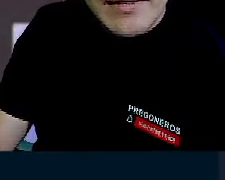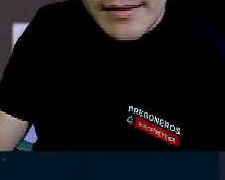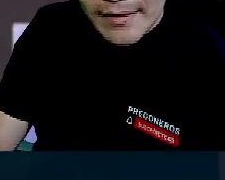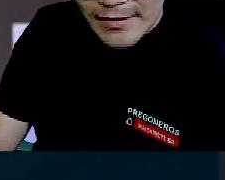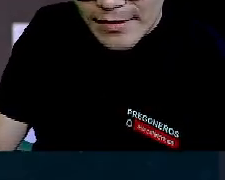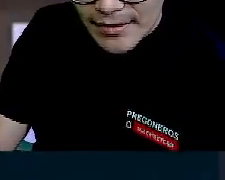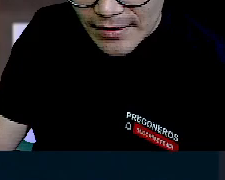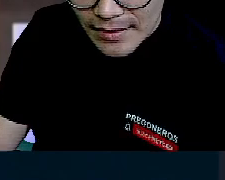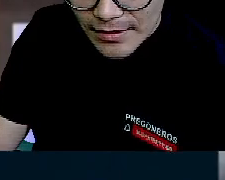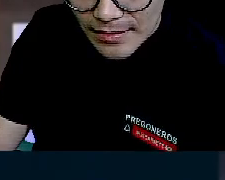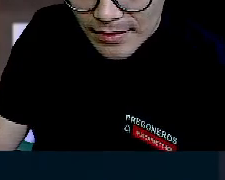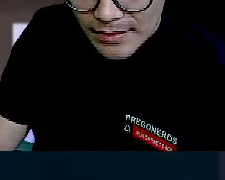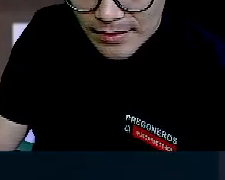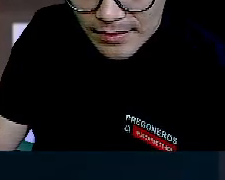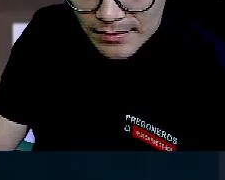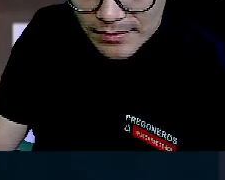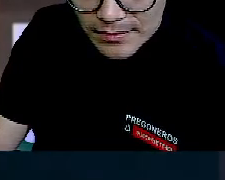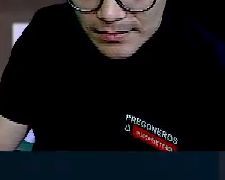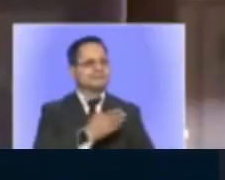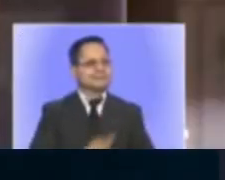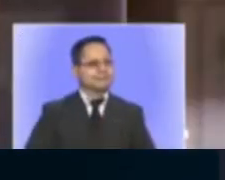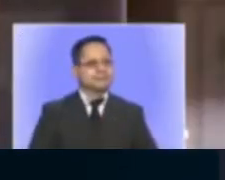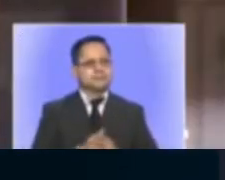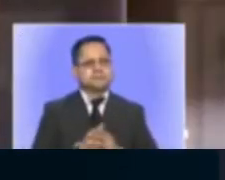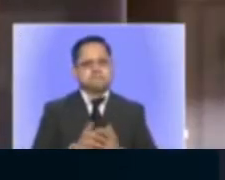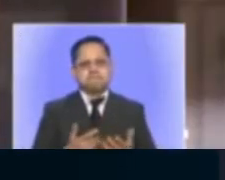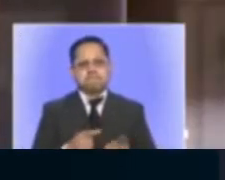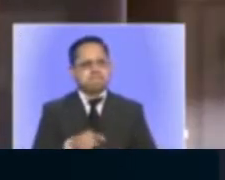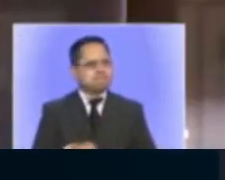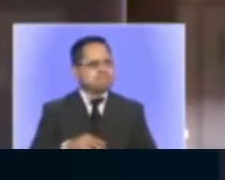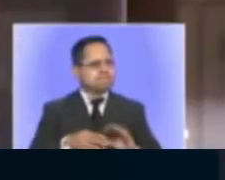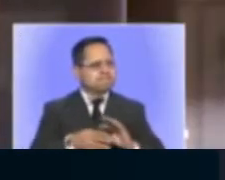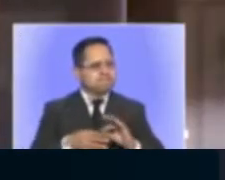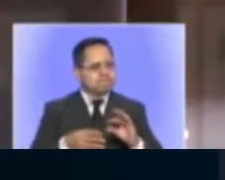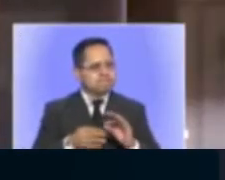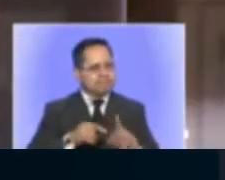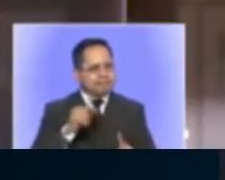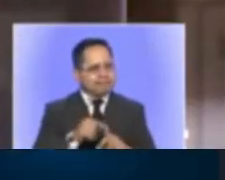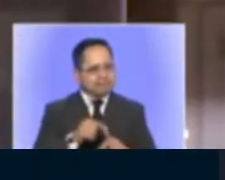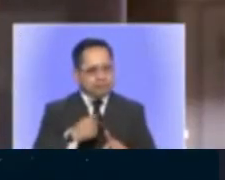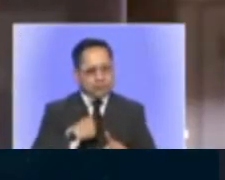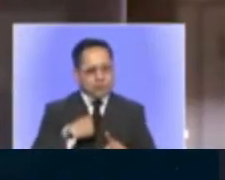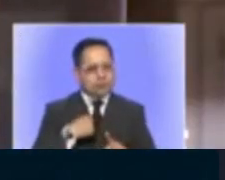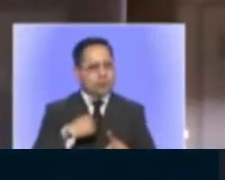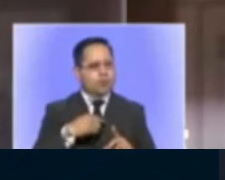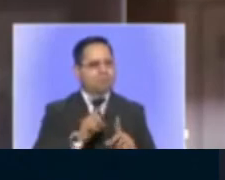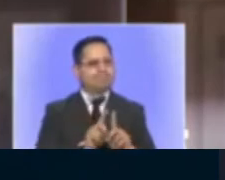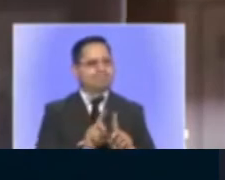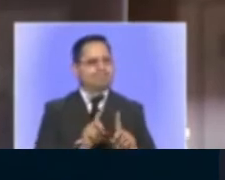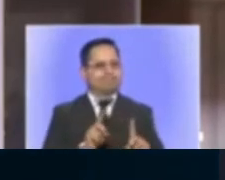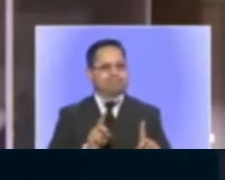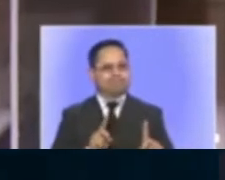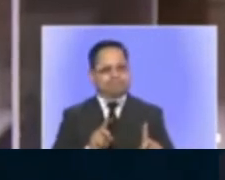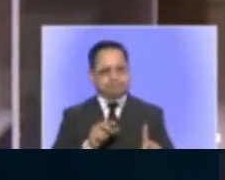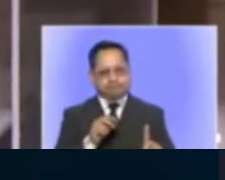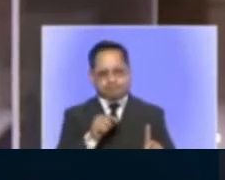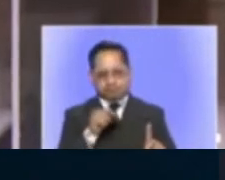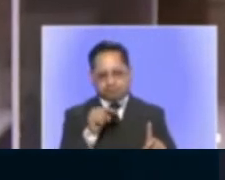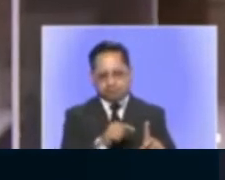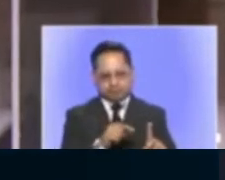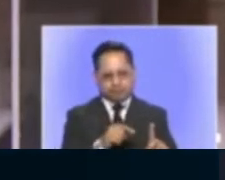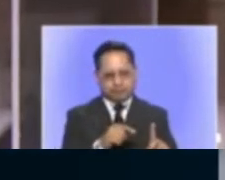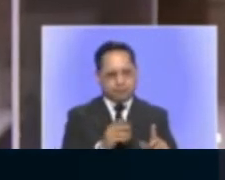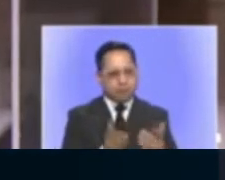magistrada Muchas gracias presidente en este asunto yo me voy a separar del criterio que